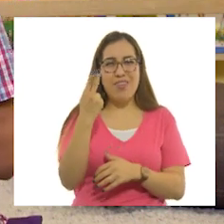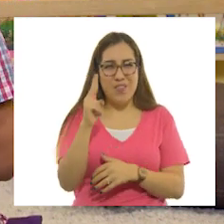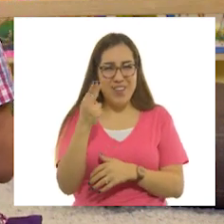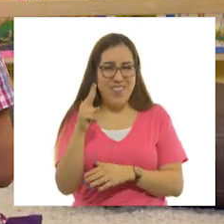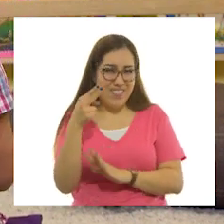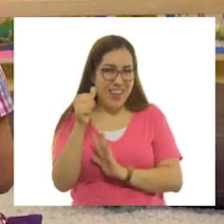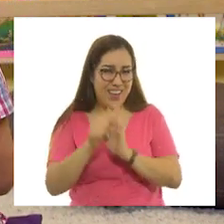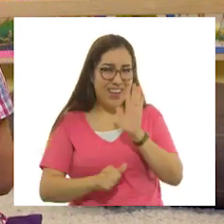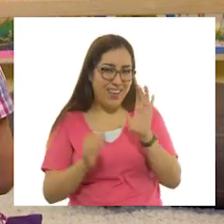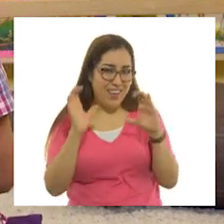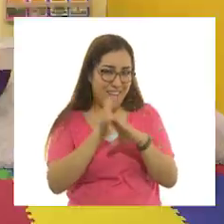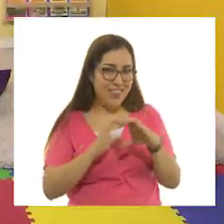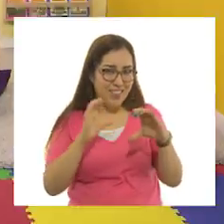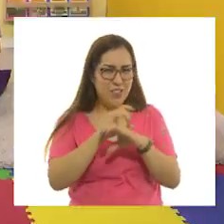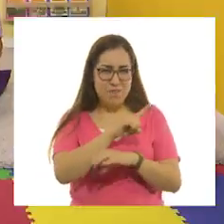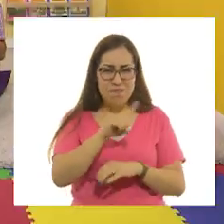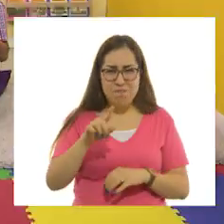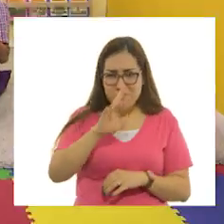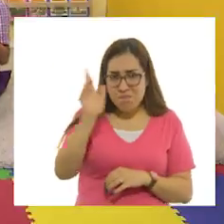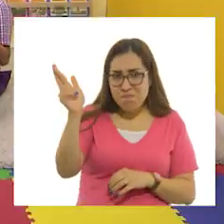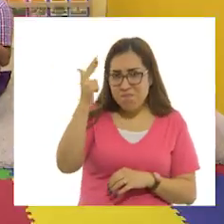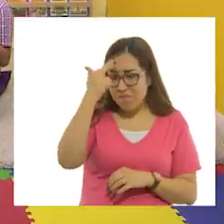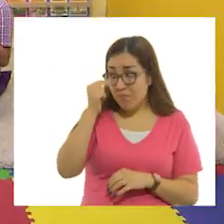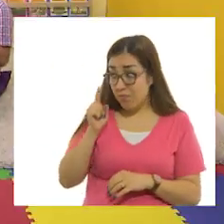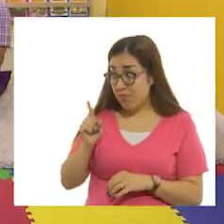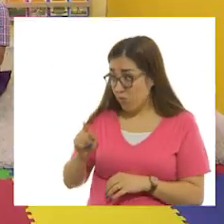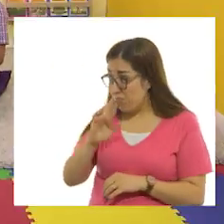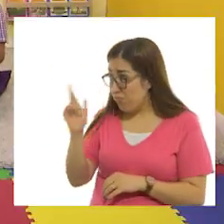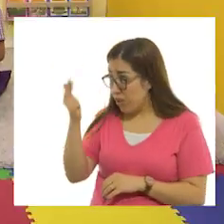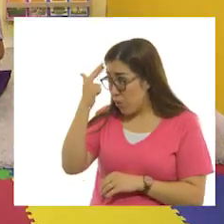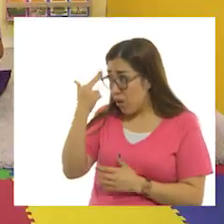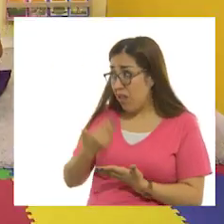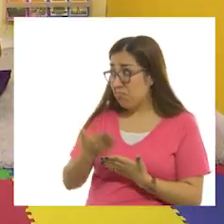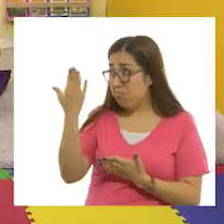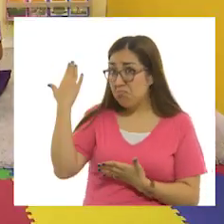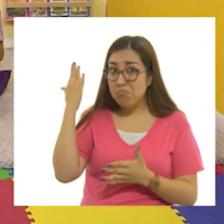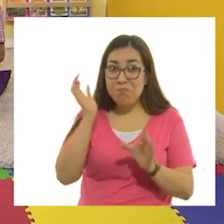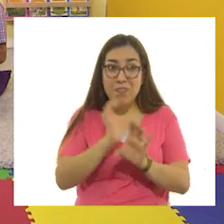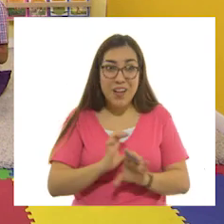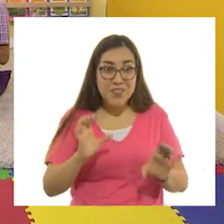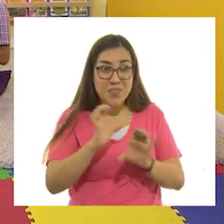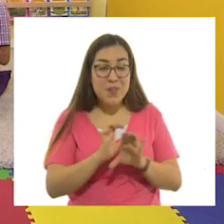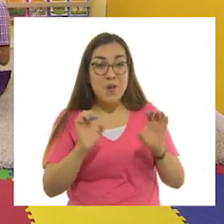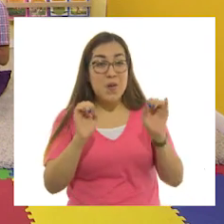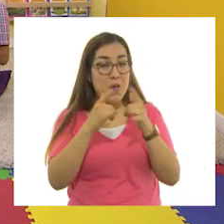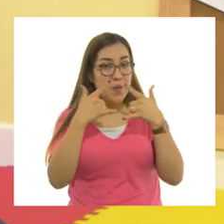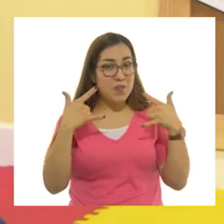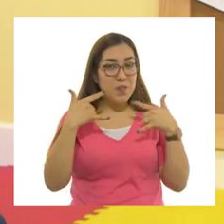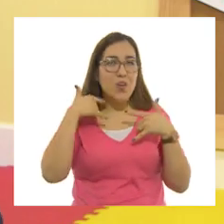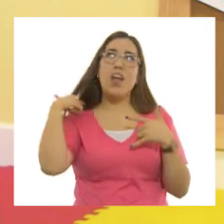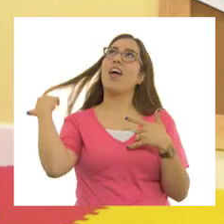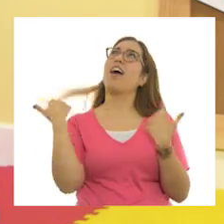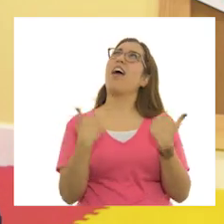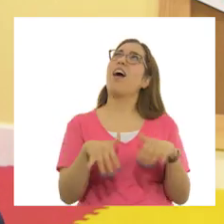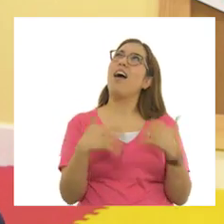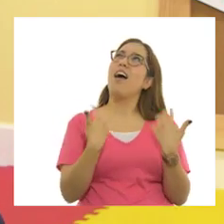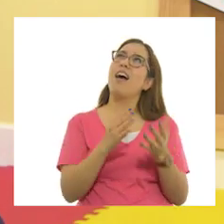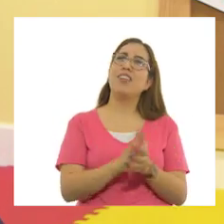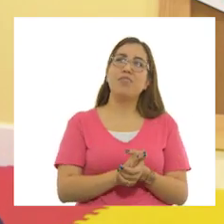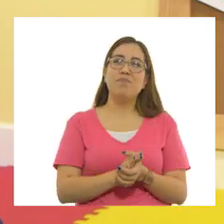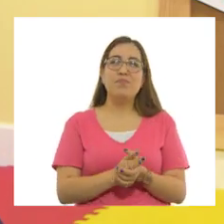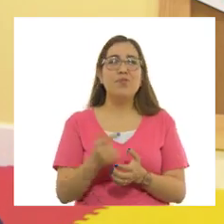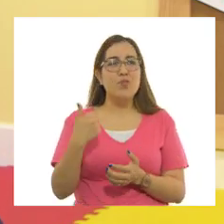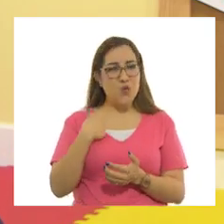recuerdan alguna y tuvo adriana recuerdas alguna canción o alguna historia ahí pues a mí me